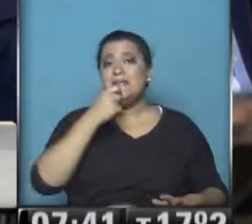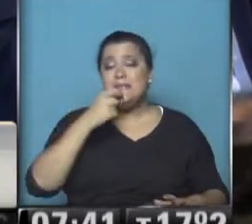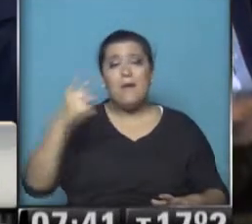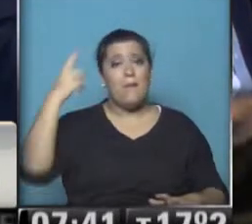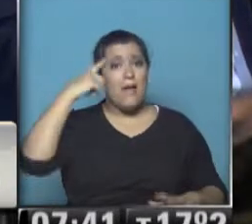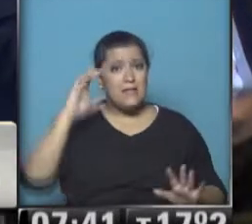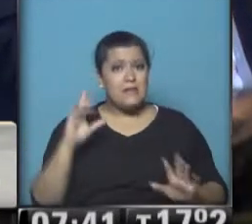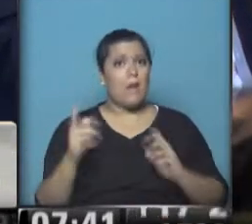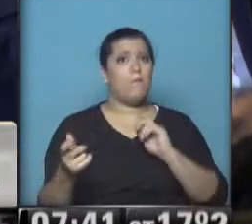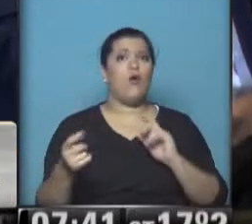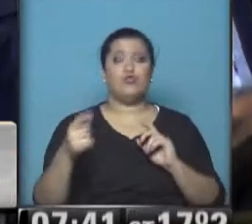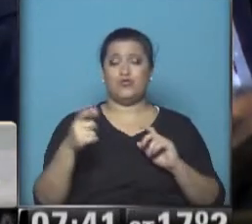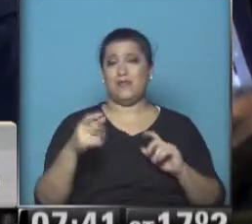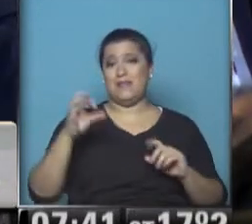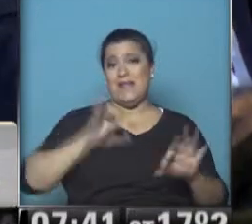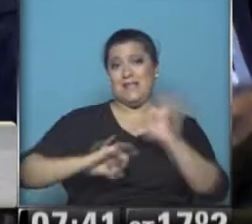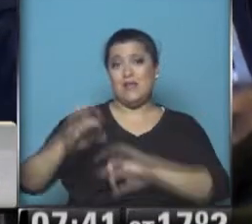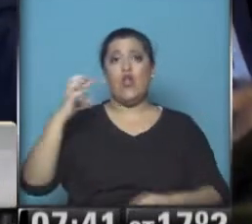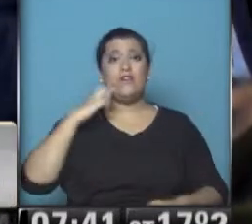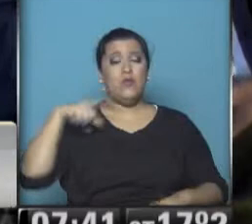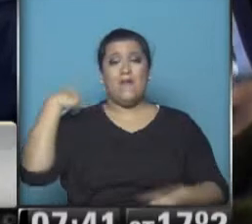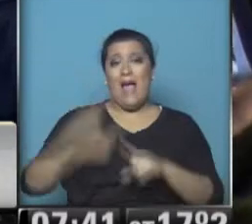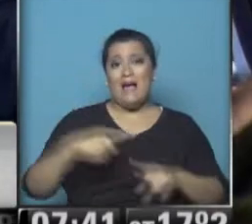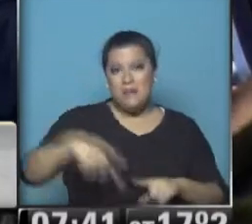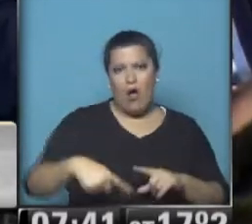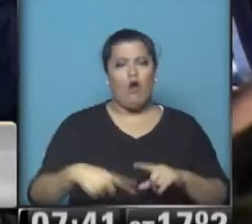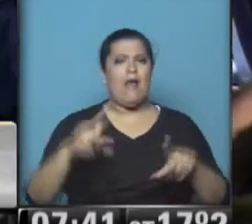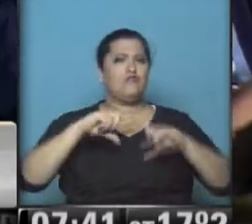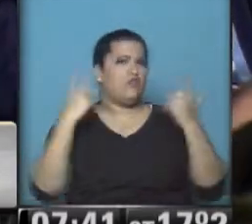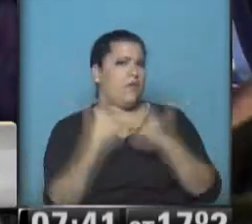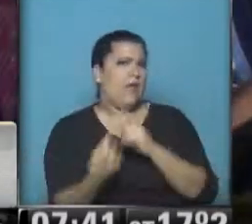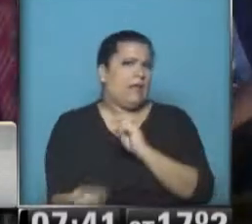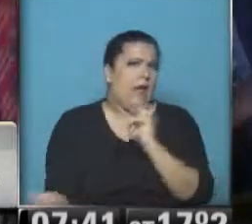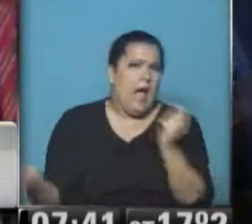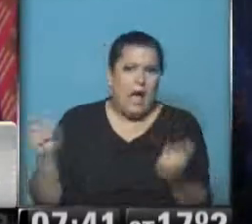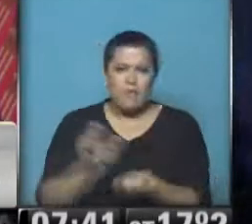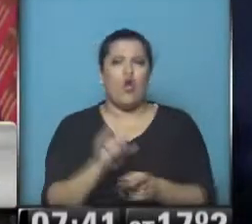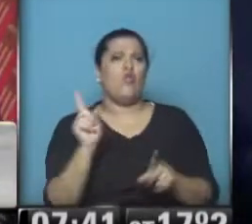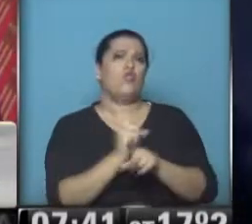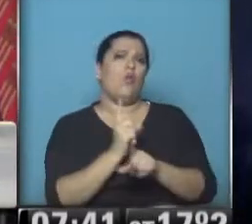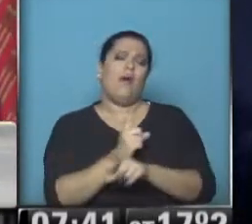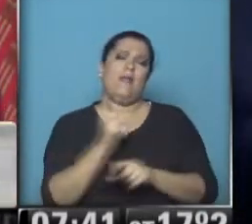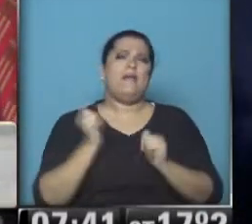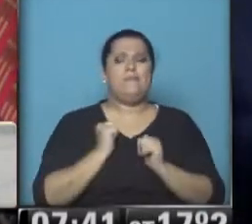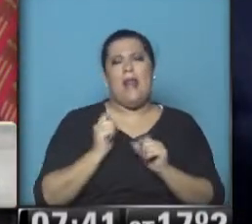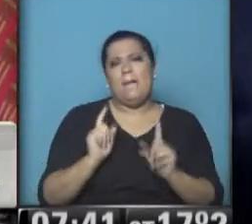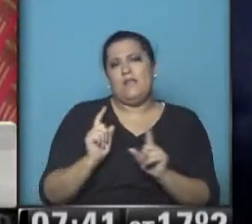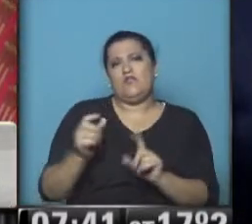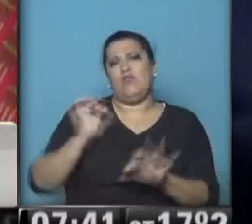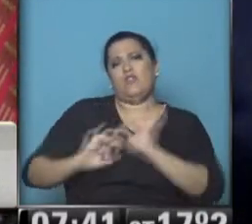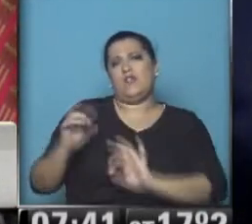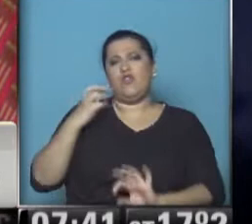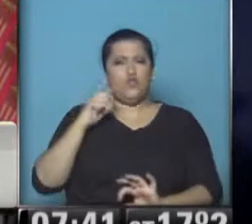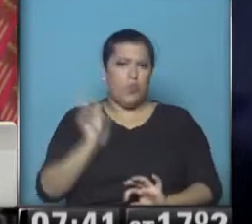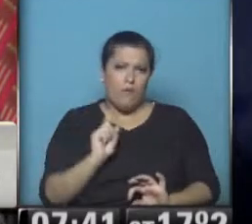Si pensamos lo que cambió la sociedad del siglo XIX hasta hoy, no podíamos tener un código civil del siglo XIX, con una